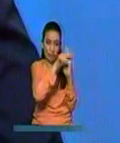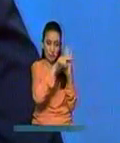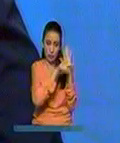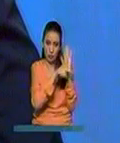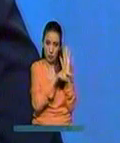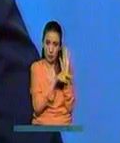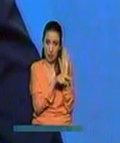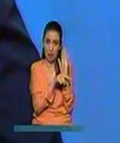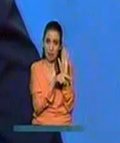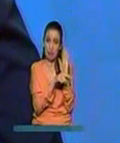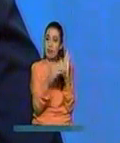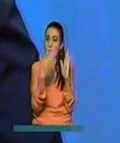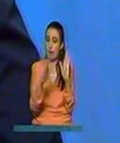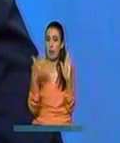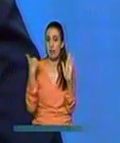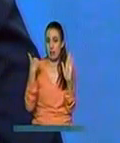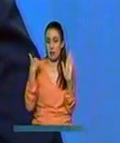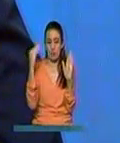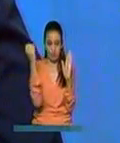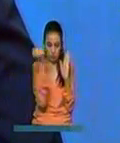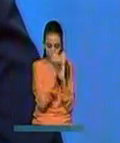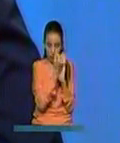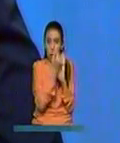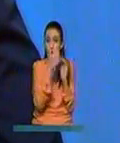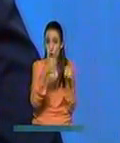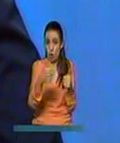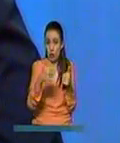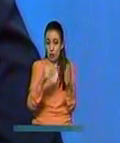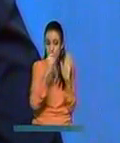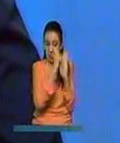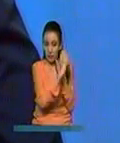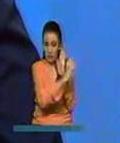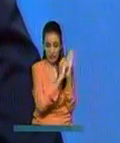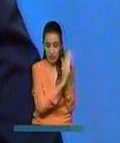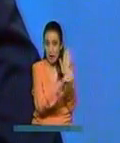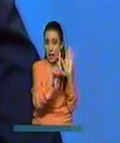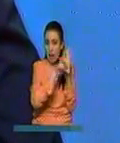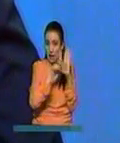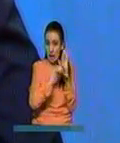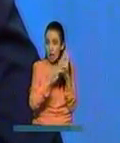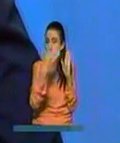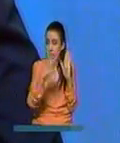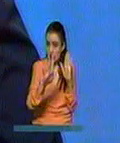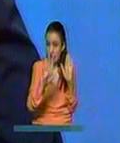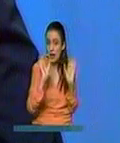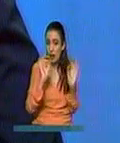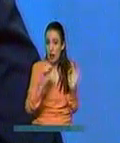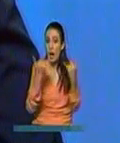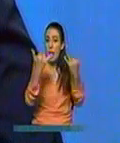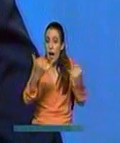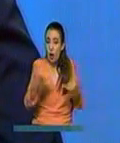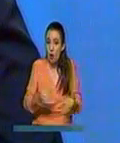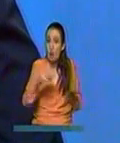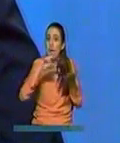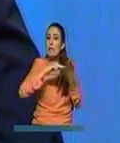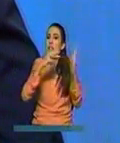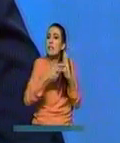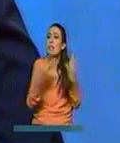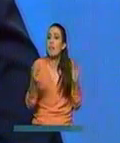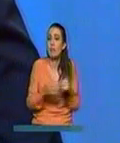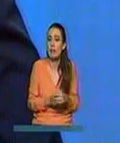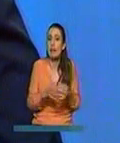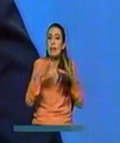diferenciado, y era el momento oportuno para decirle, ok, ya pusiste en la ley cerveza artesanal, defínelo. Claro. Y se lo